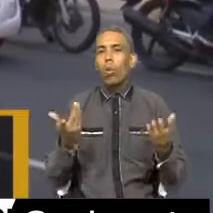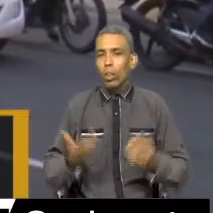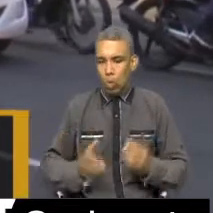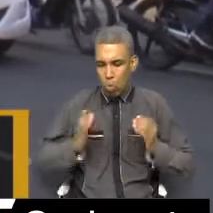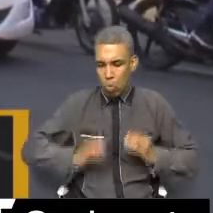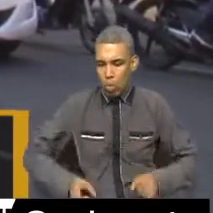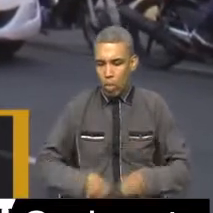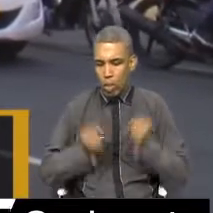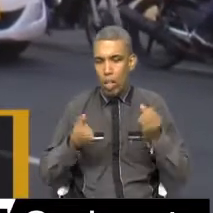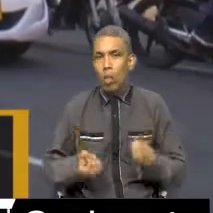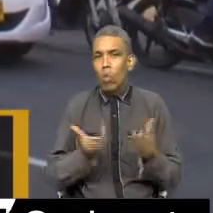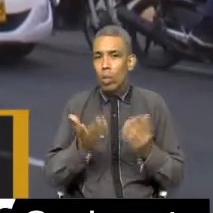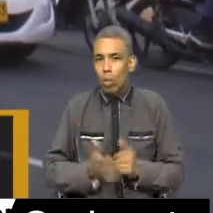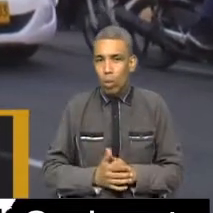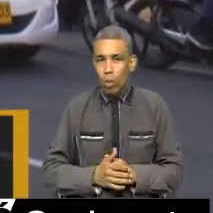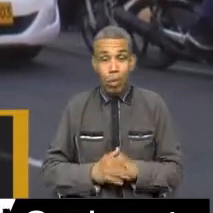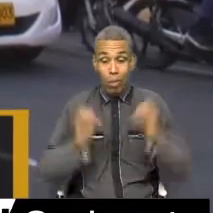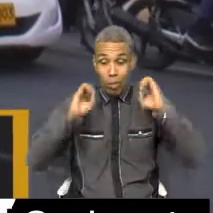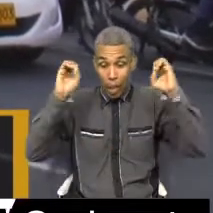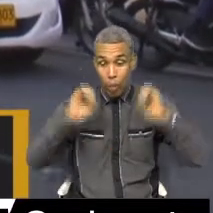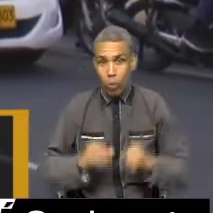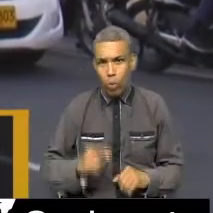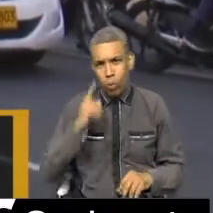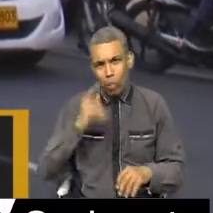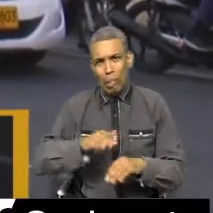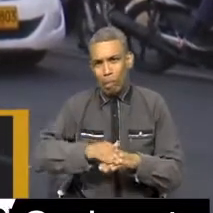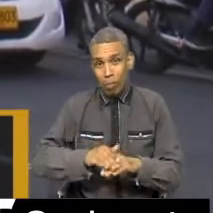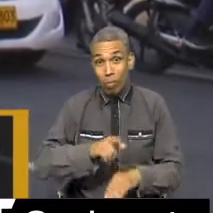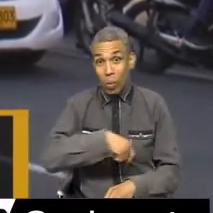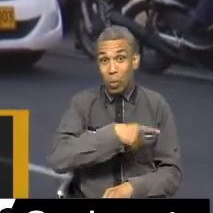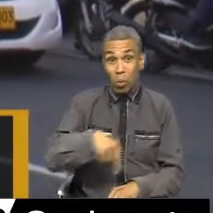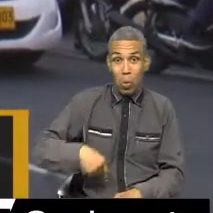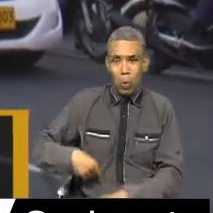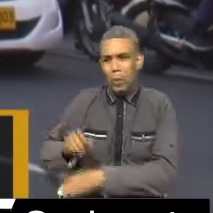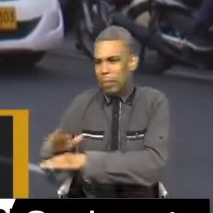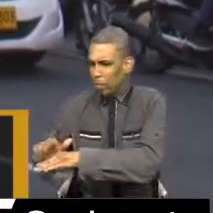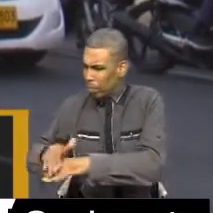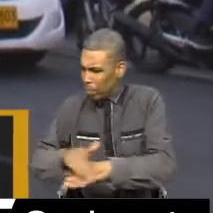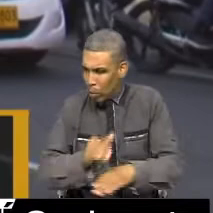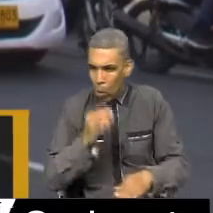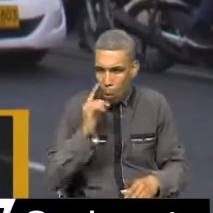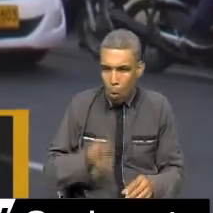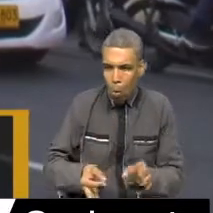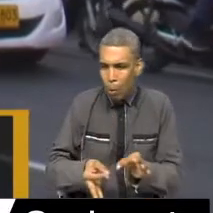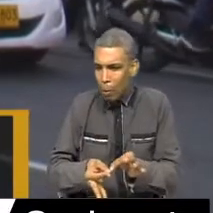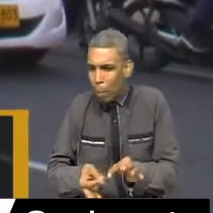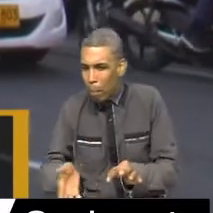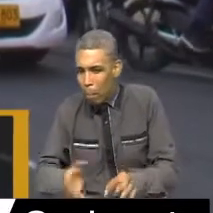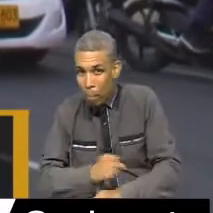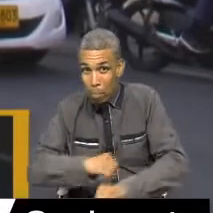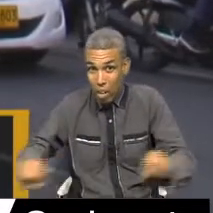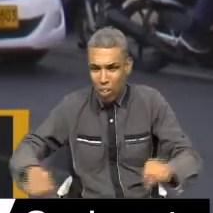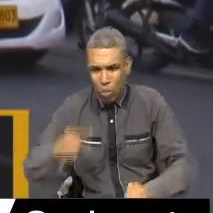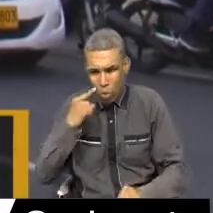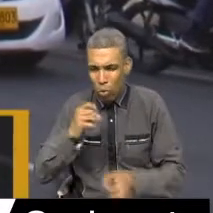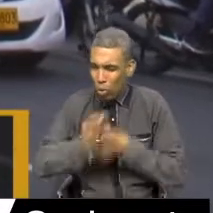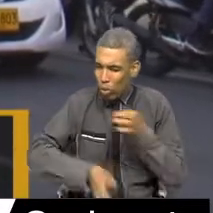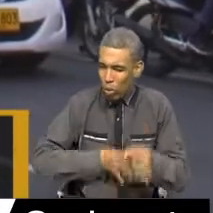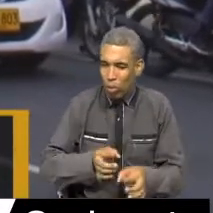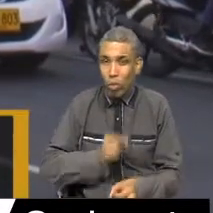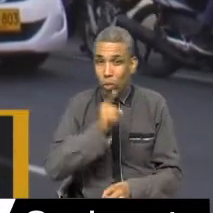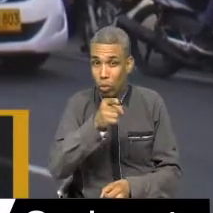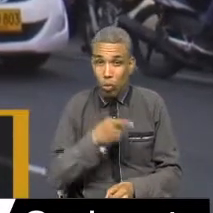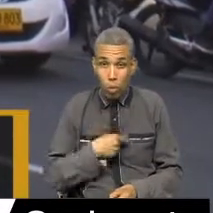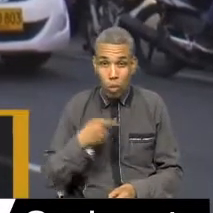la pólvora, no es un juego de niños. La campaña de la administración municipal, le solicitamos a todas las personas adultas que por favor no